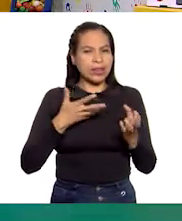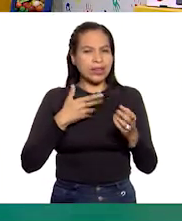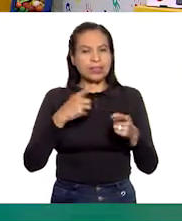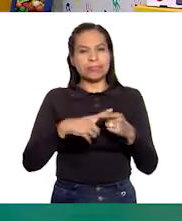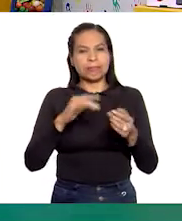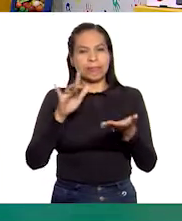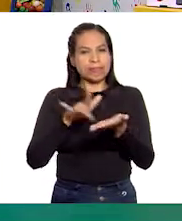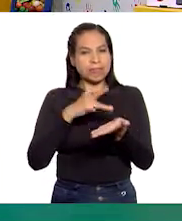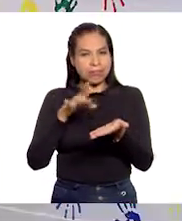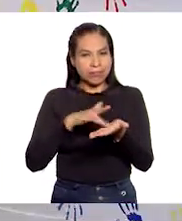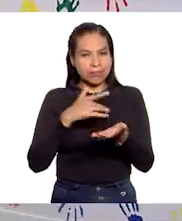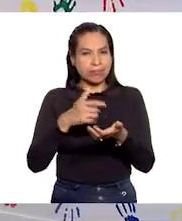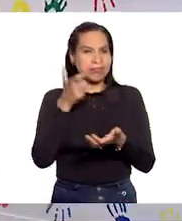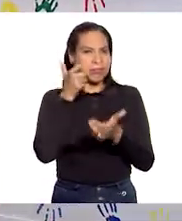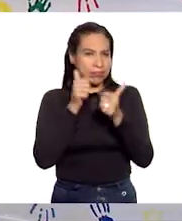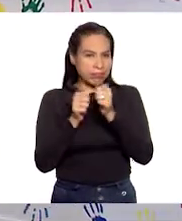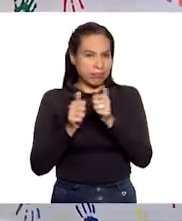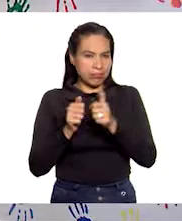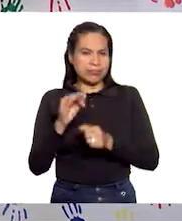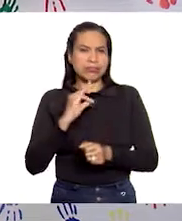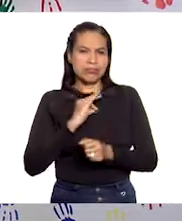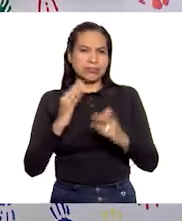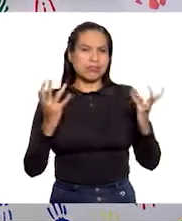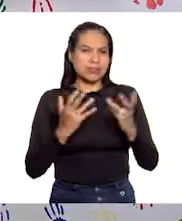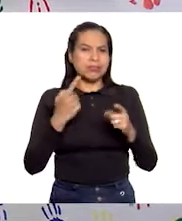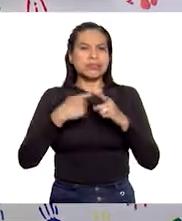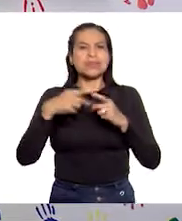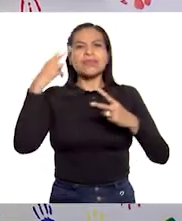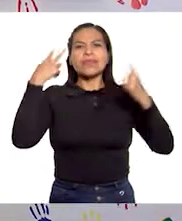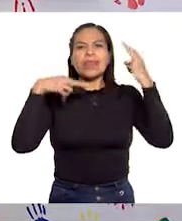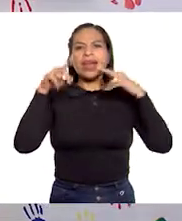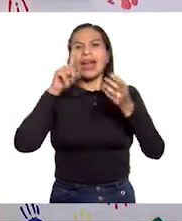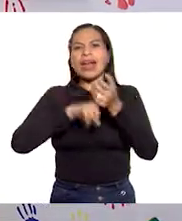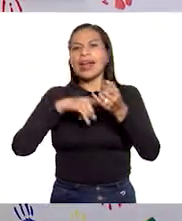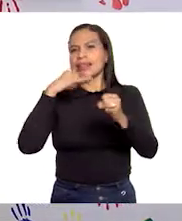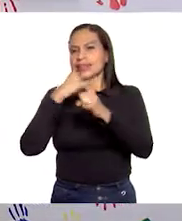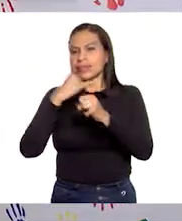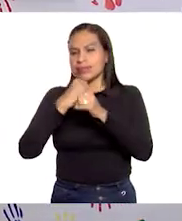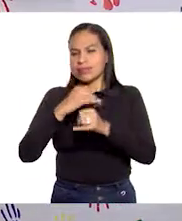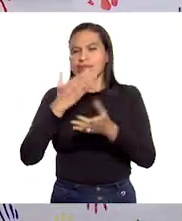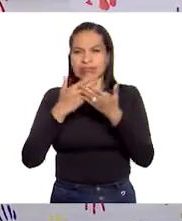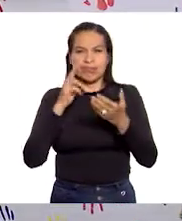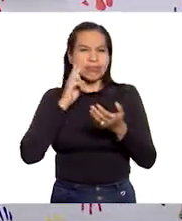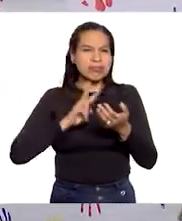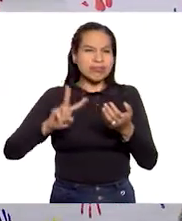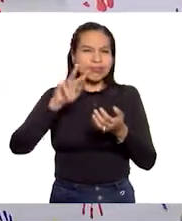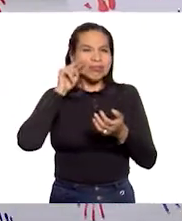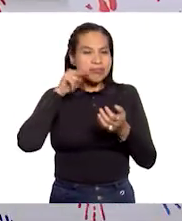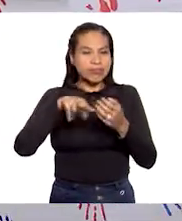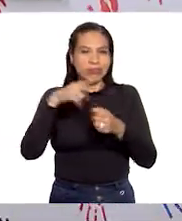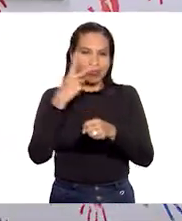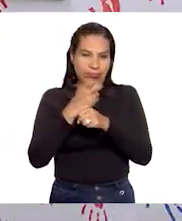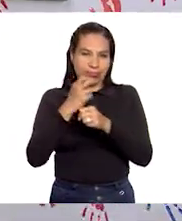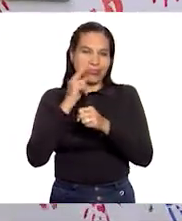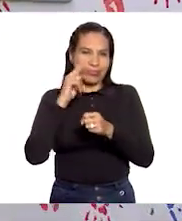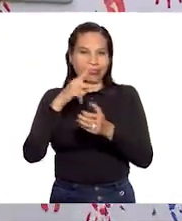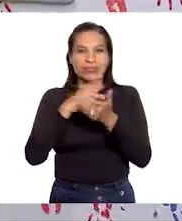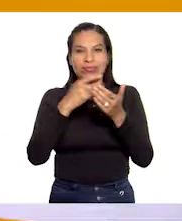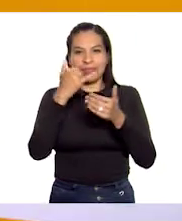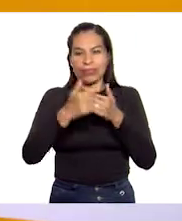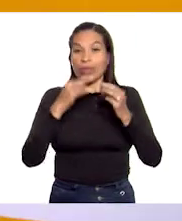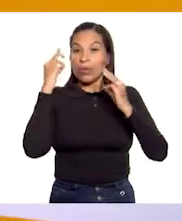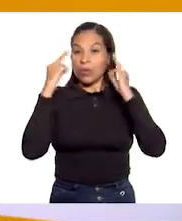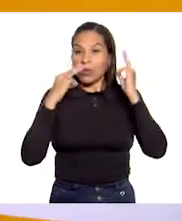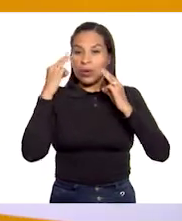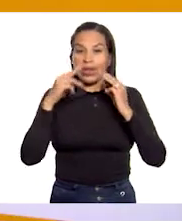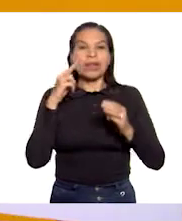las tabletas y los celulares, podemos realizar viajes virtuales. Y en esta ocasión, como es nuestro segundo programa del proyecto de